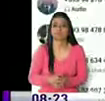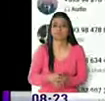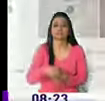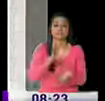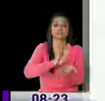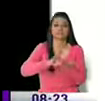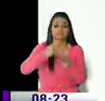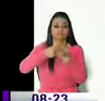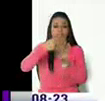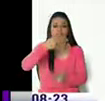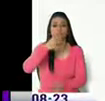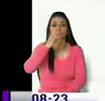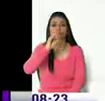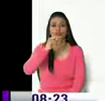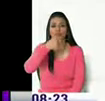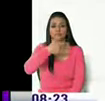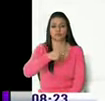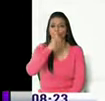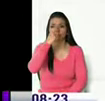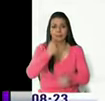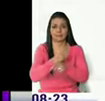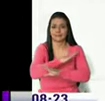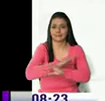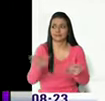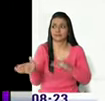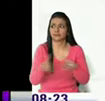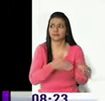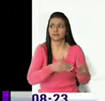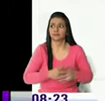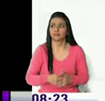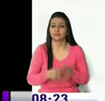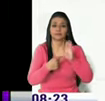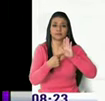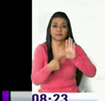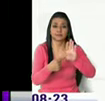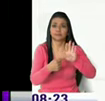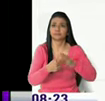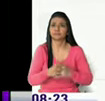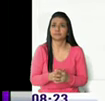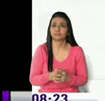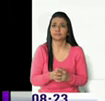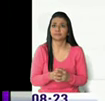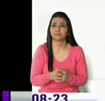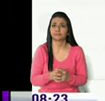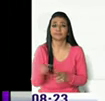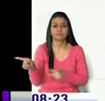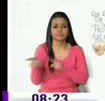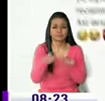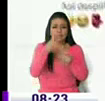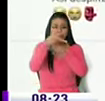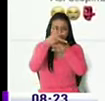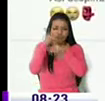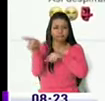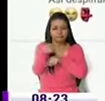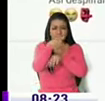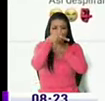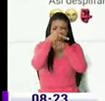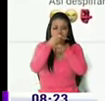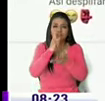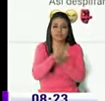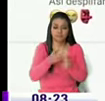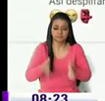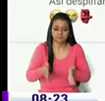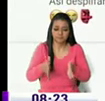el problema. Y ahorita más, ya con eso no molesto. Esta es una joyita, Sarita. Hay que mandar una micro, una joyita de Ripley.